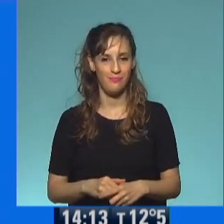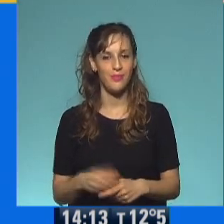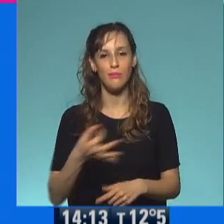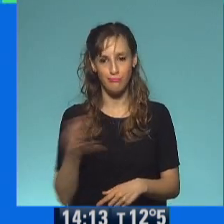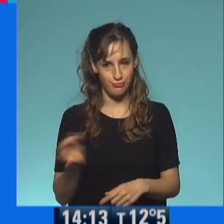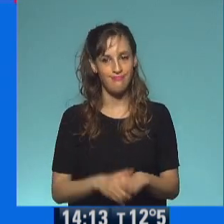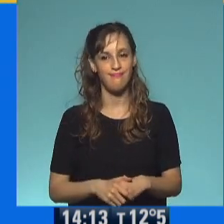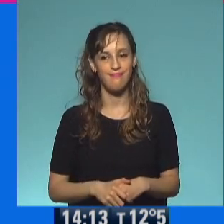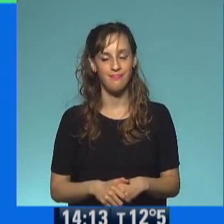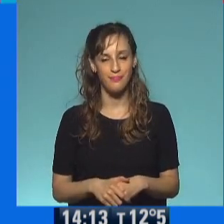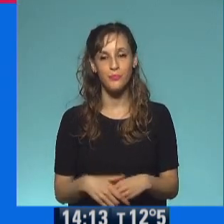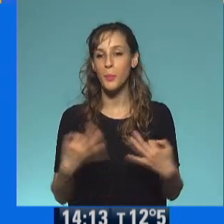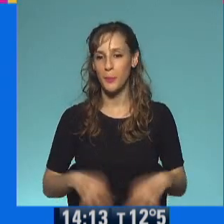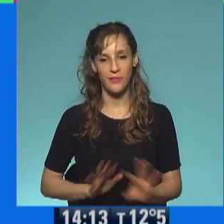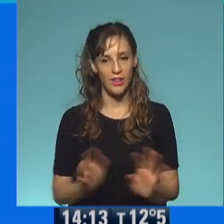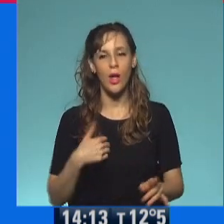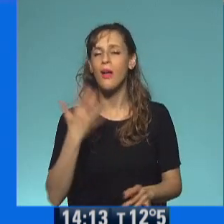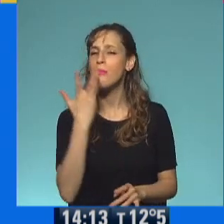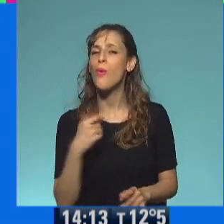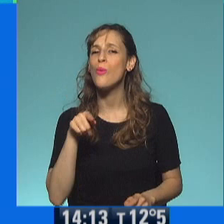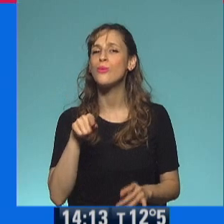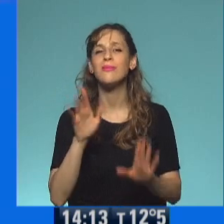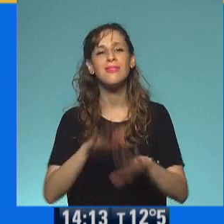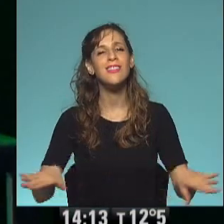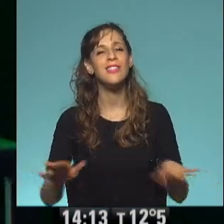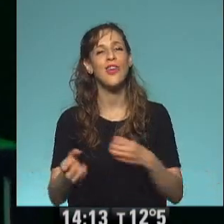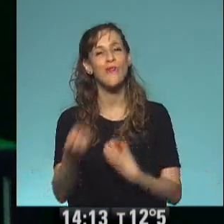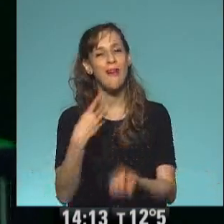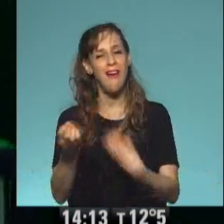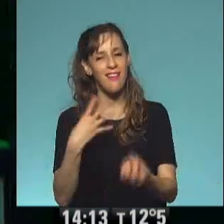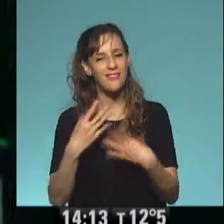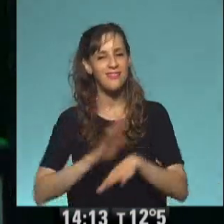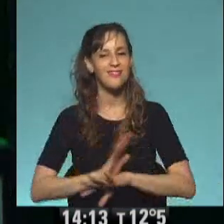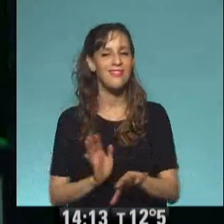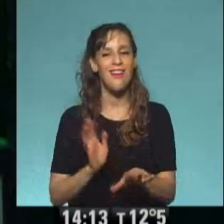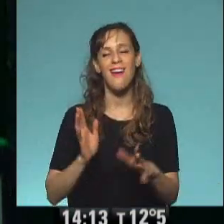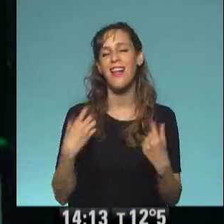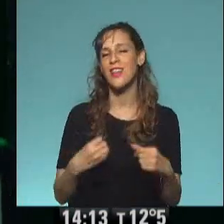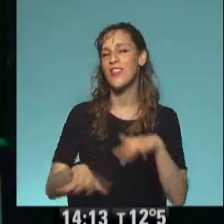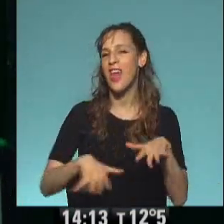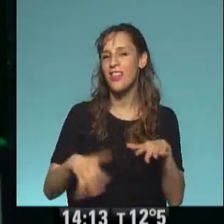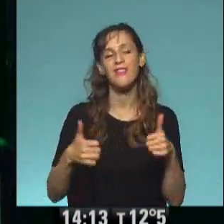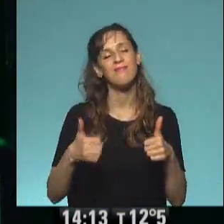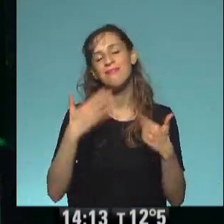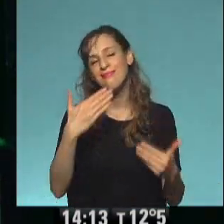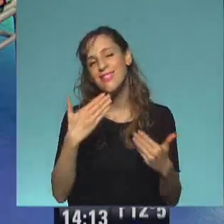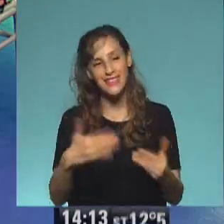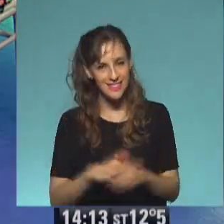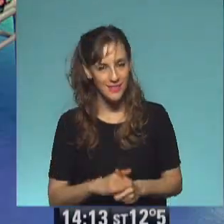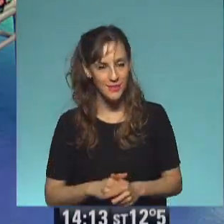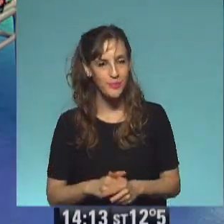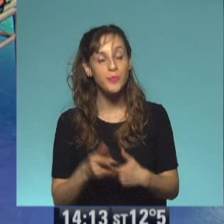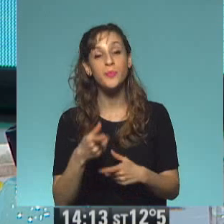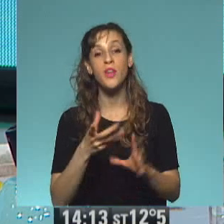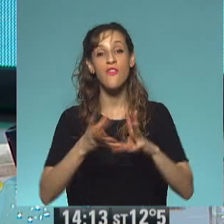bien. Ay, me gusta cuando llegan las respuestas de los chicos ahí haciendo la actividad en casa. Muchas gracias por enviarla. Vimos